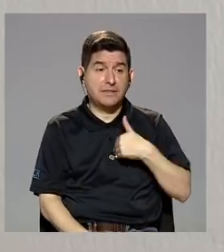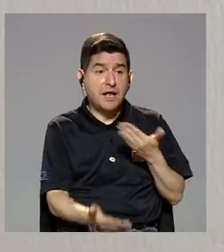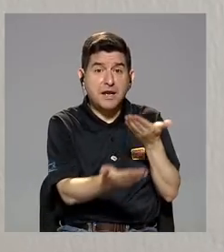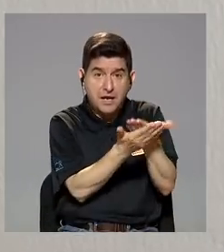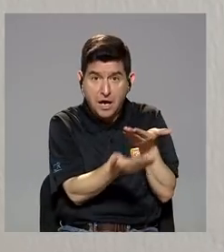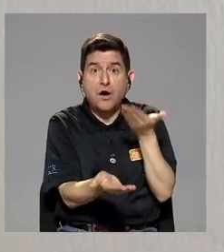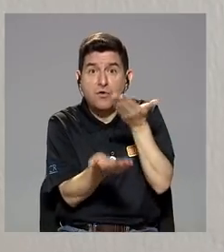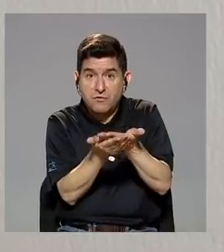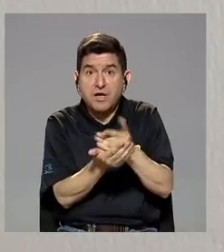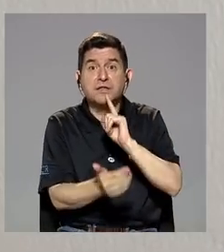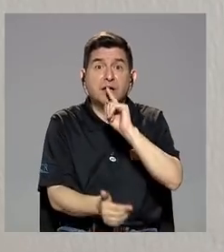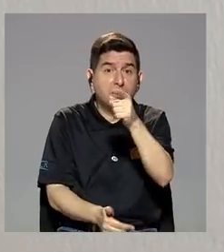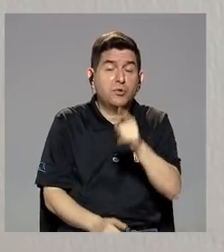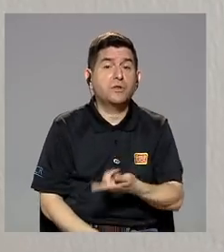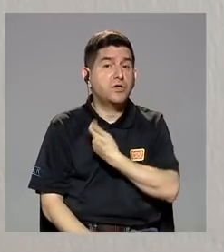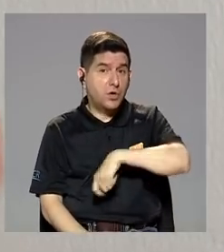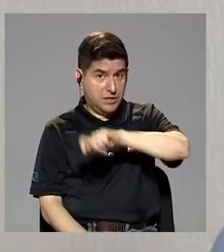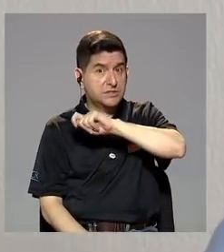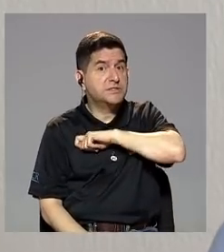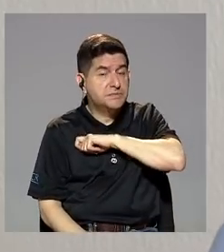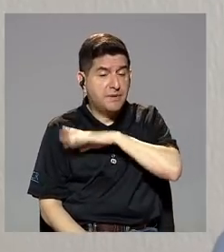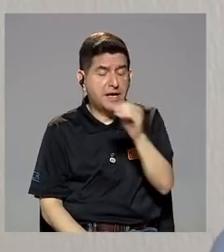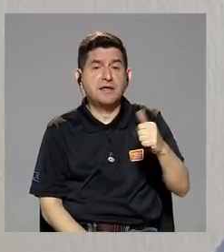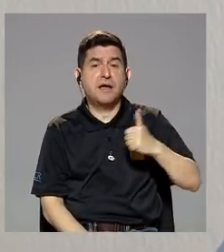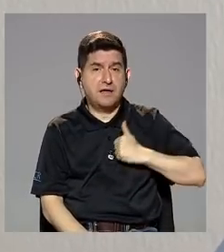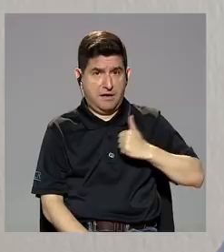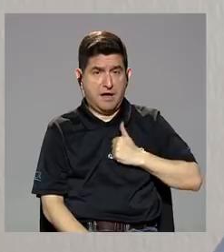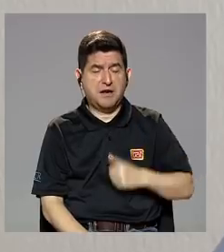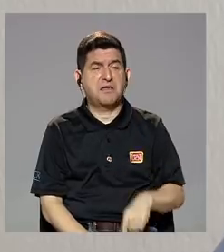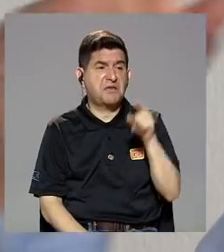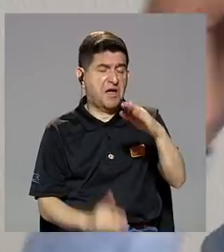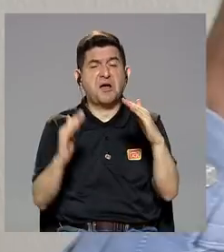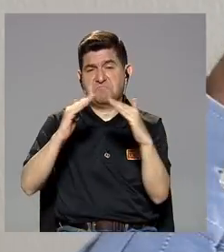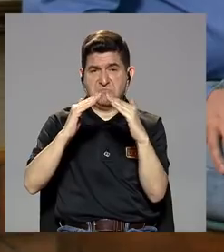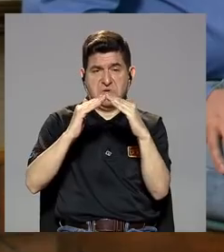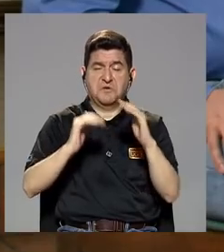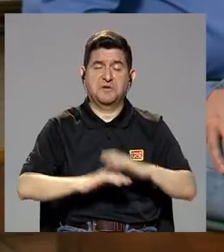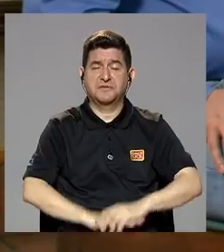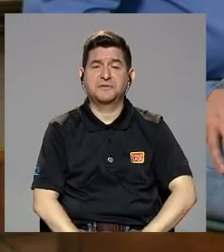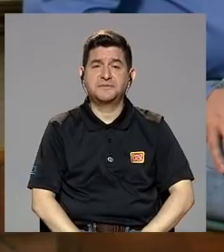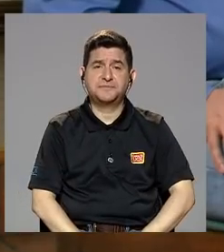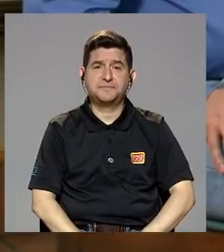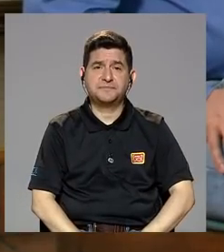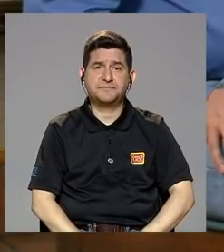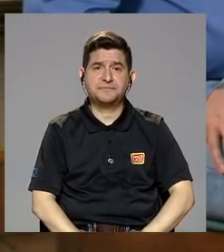ofertas como bien recordaba de españa y de canadá para irme a vivir